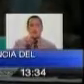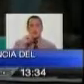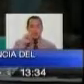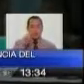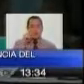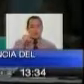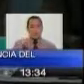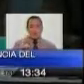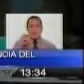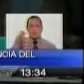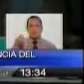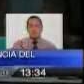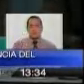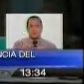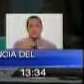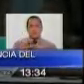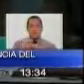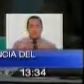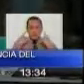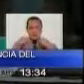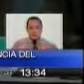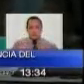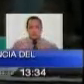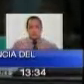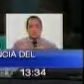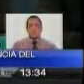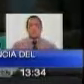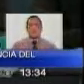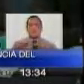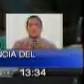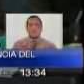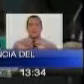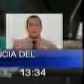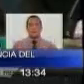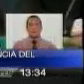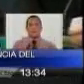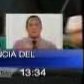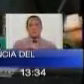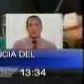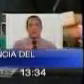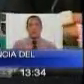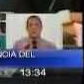que este audio lo van a llevar a la Corte Interamericana de Derechos Humanos.